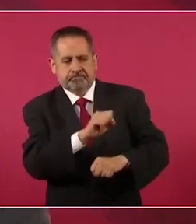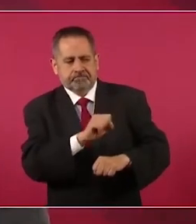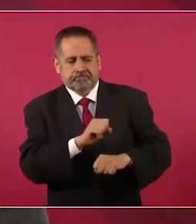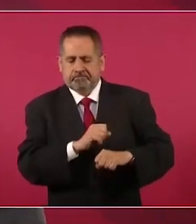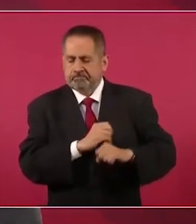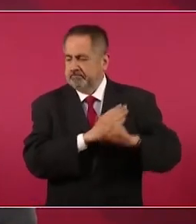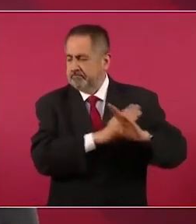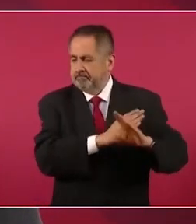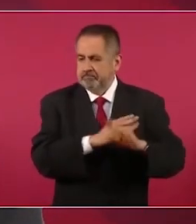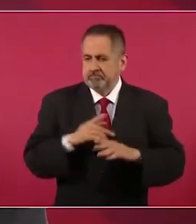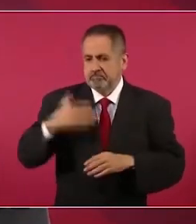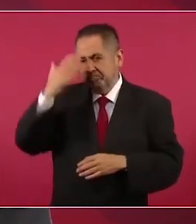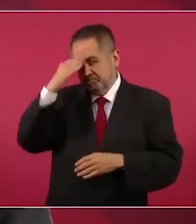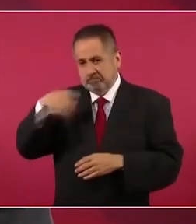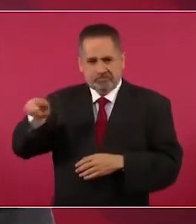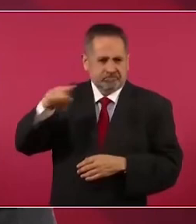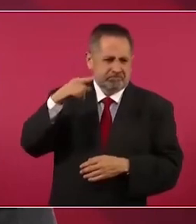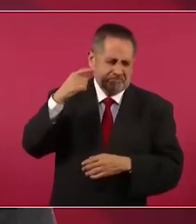Y